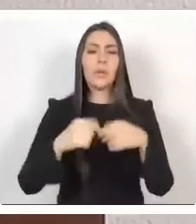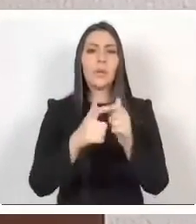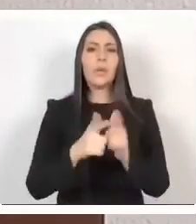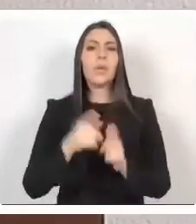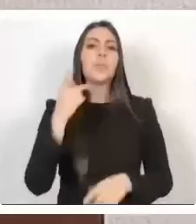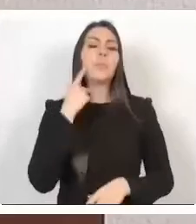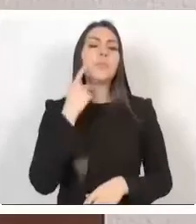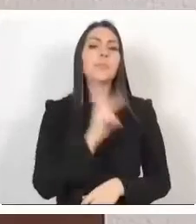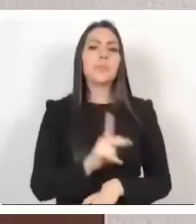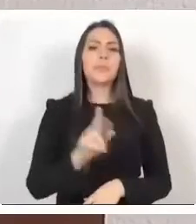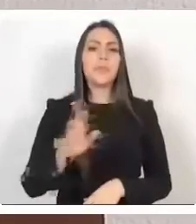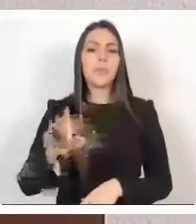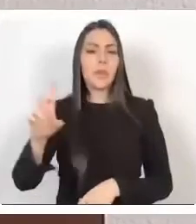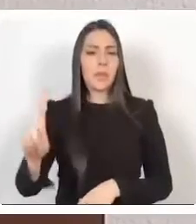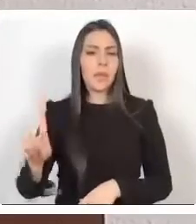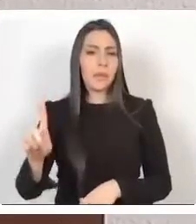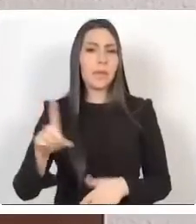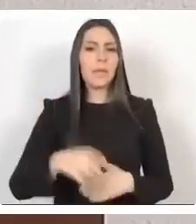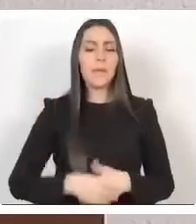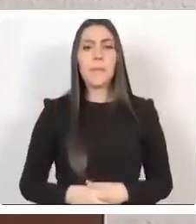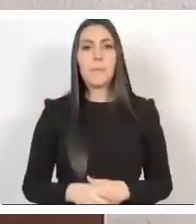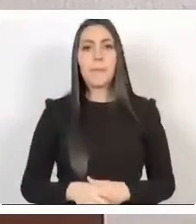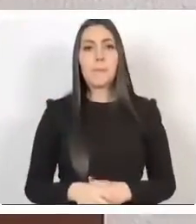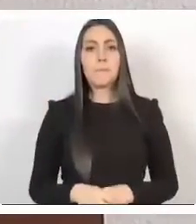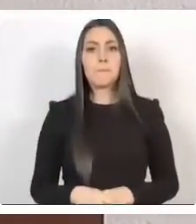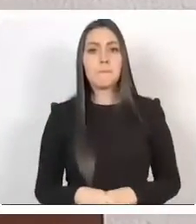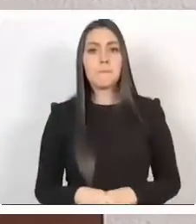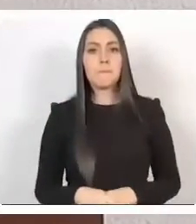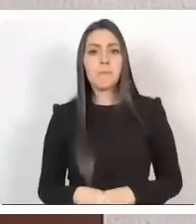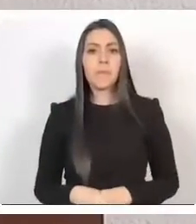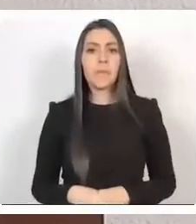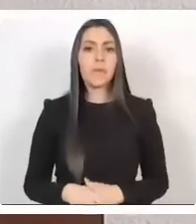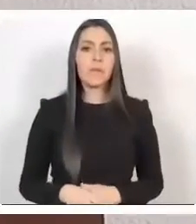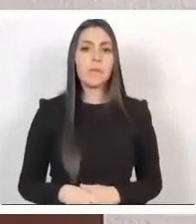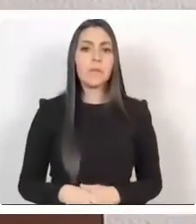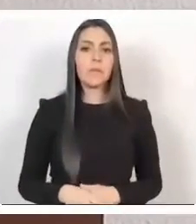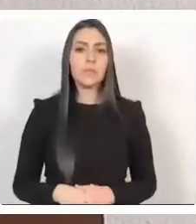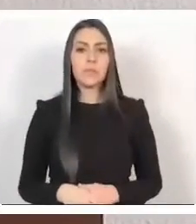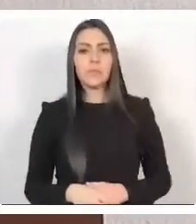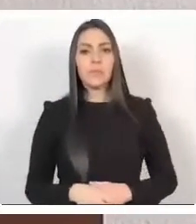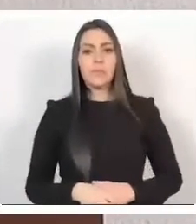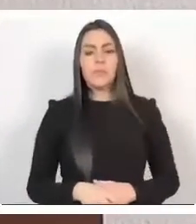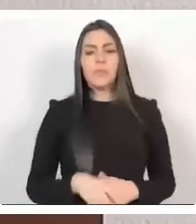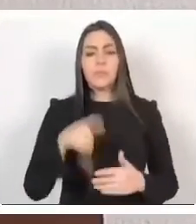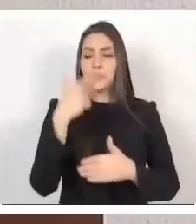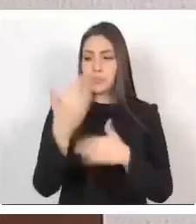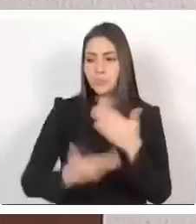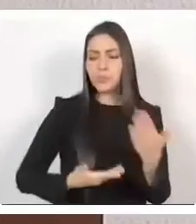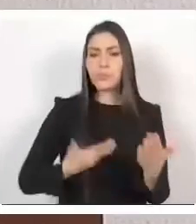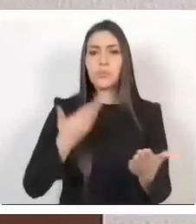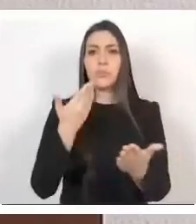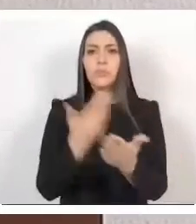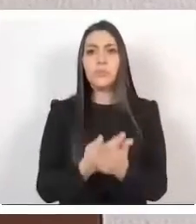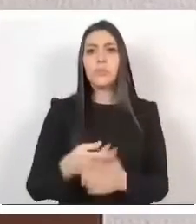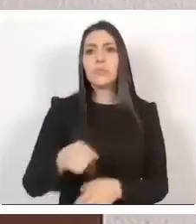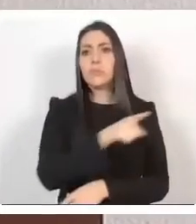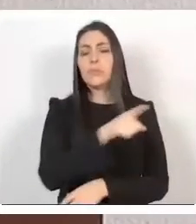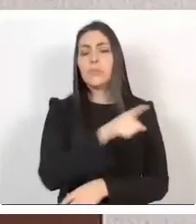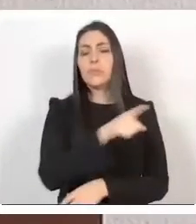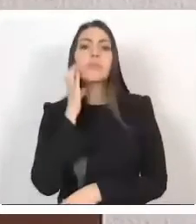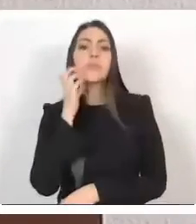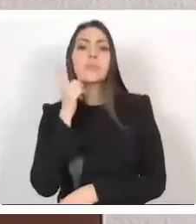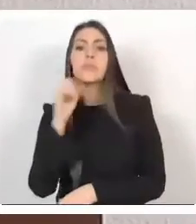Parlamentario del Partido de la Revolución Democrática. Fue sometida a la aprobación de la legislatura en uso del